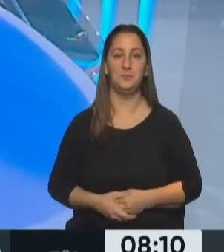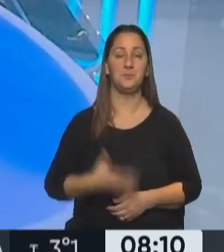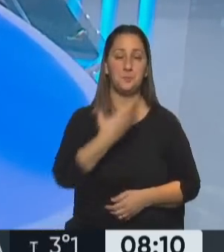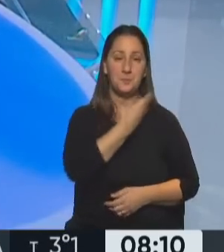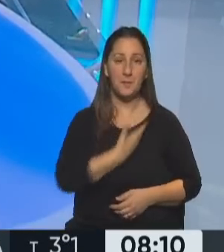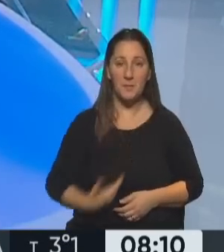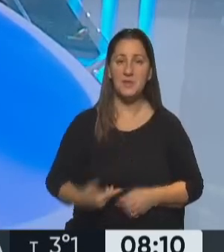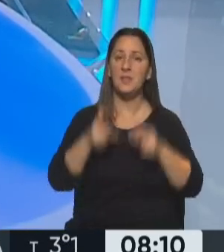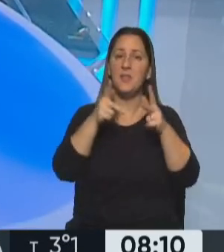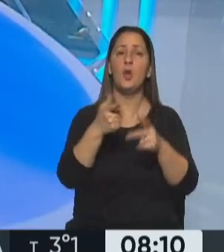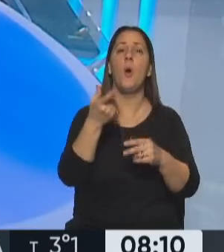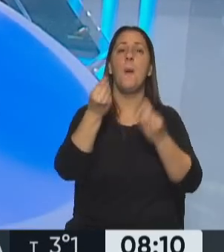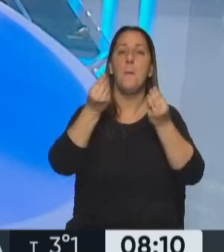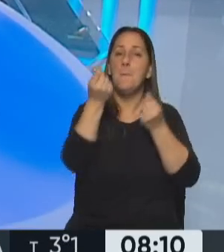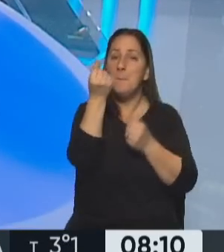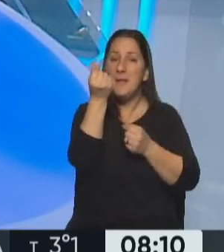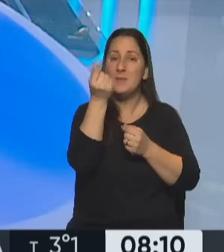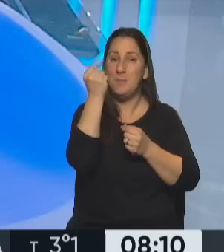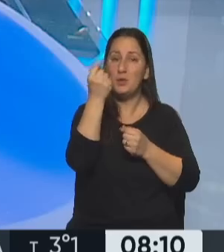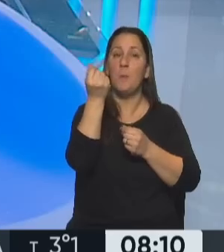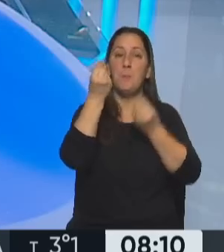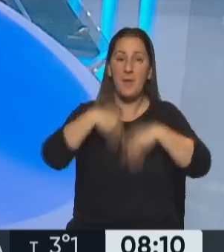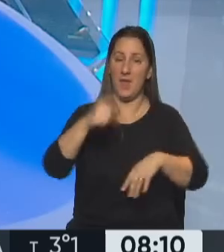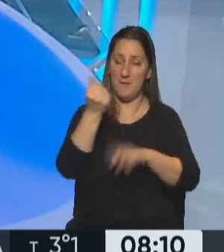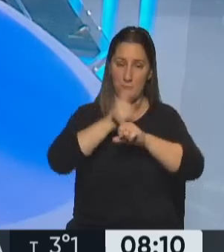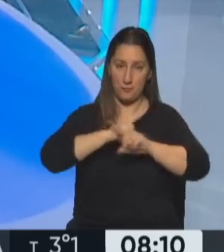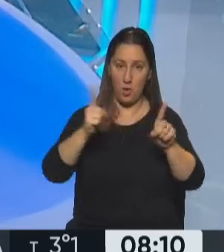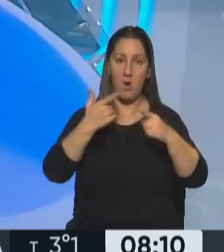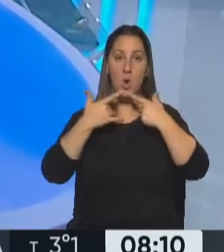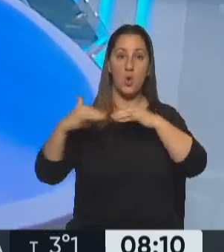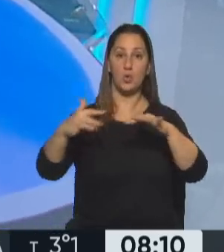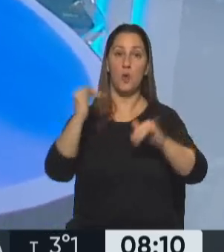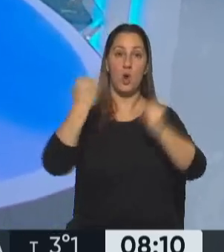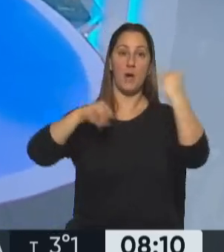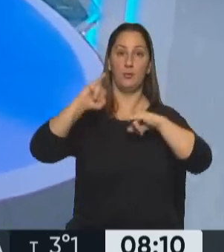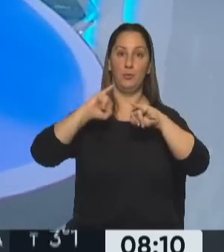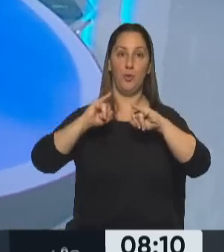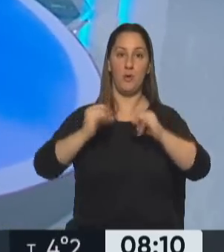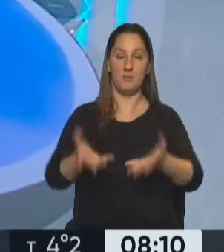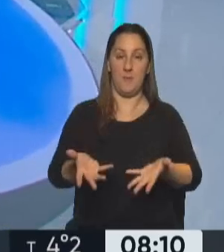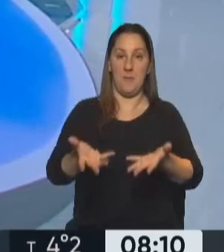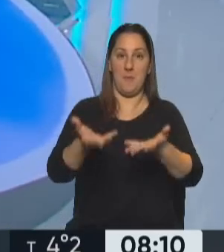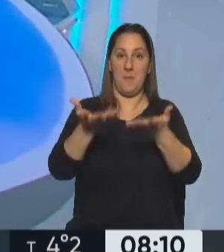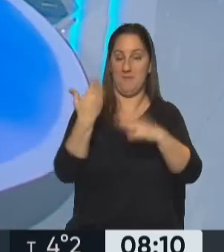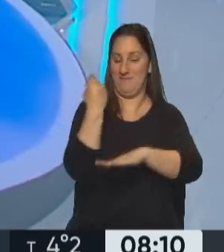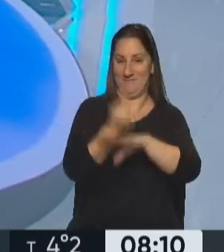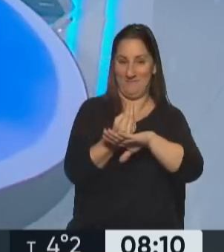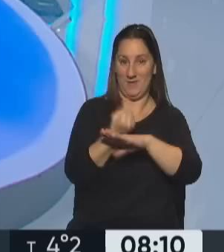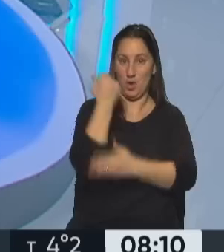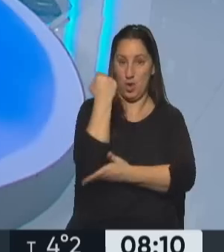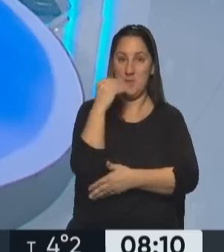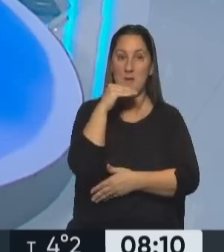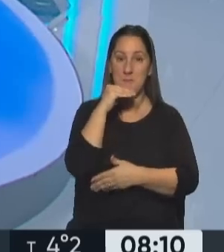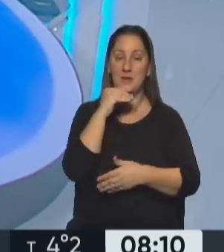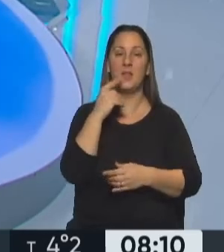una y otra vez que no se va a devaluar. El rumor hizo que subieran las acciones de la asunción como ministro de Economía de Sergio Massa y